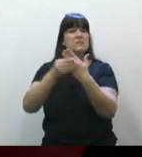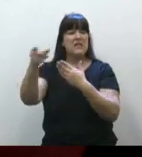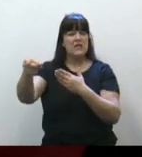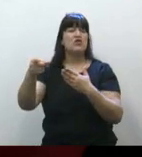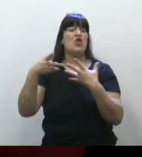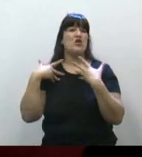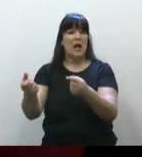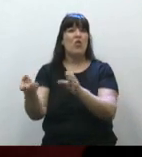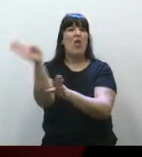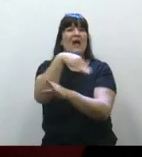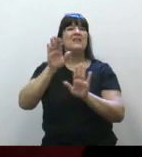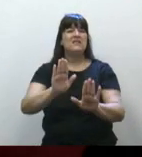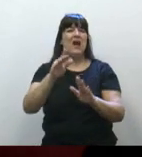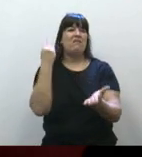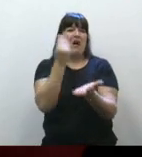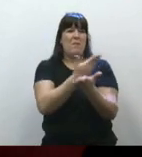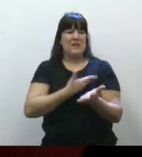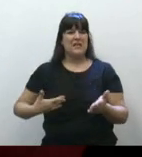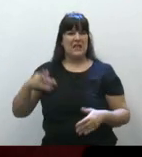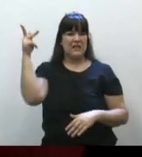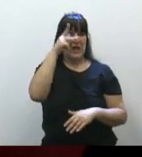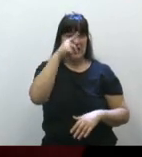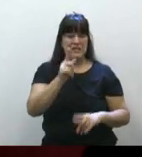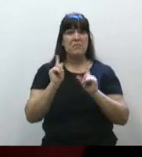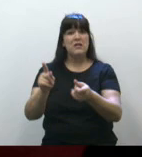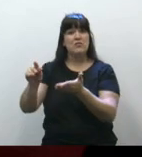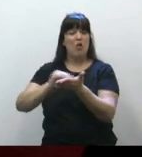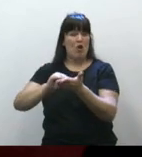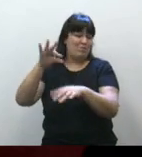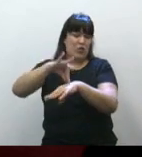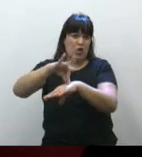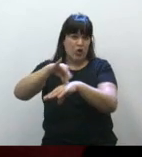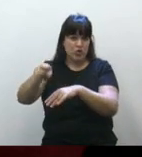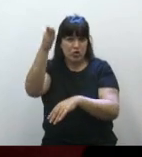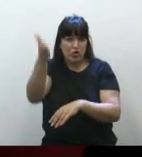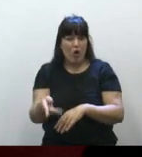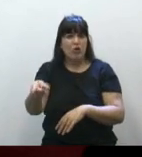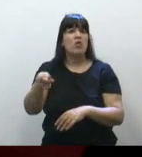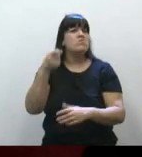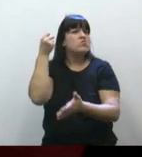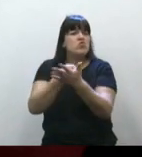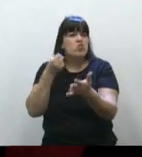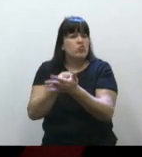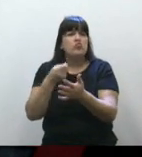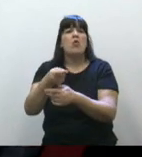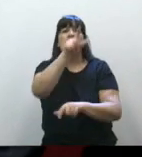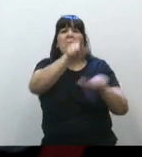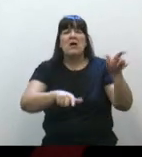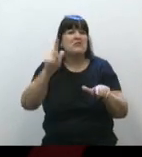kirchner el doctor ginés gonzález garcía luchó contra la ignorancia